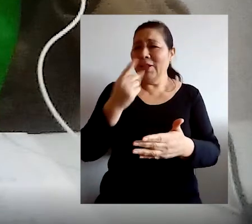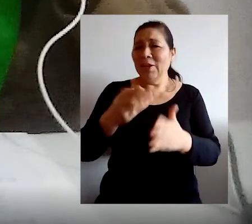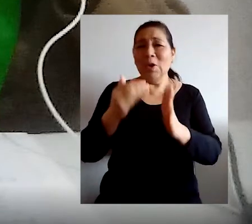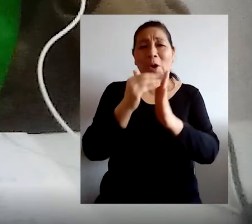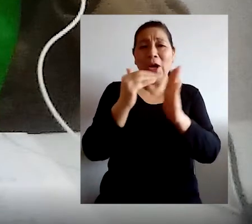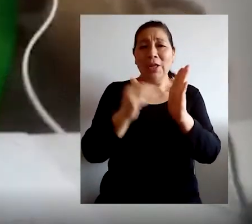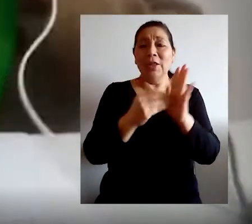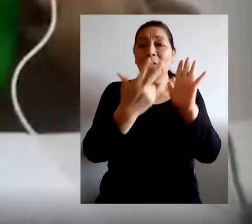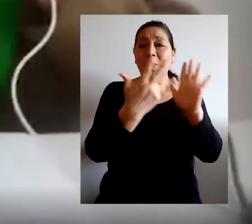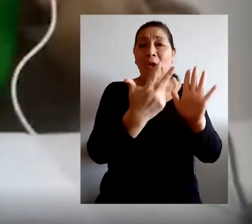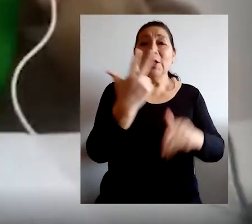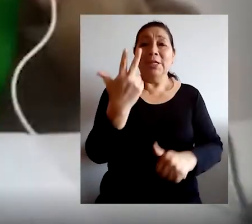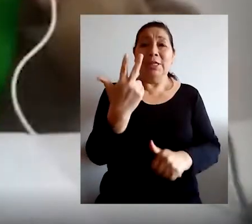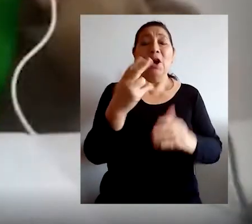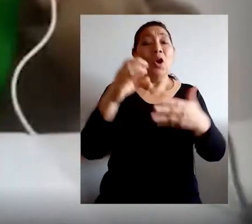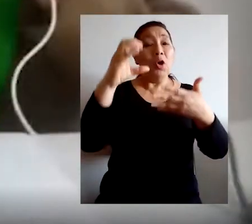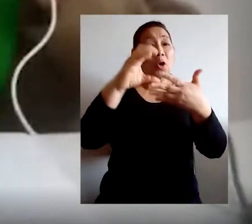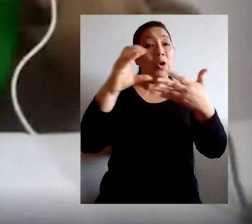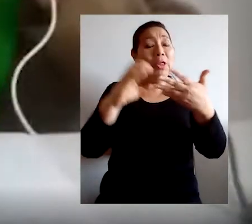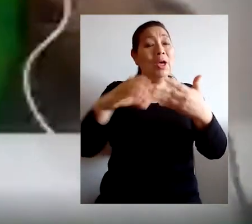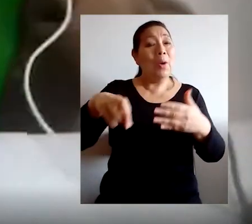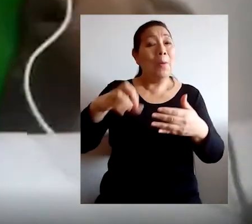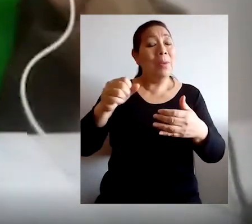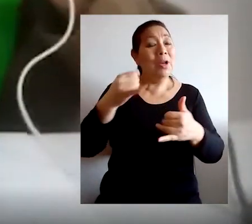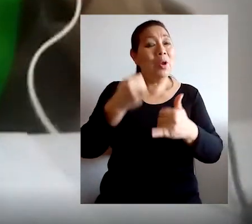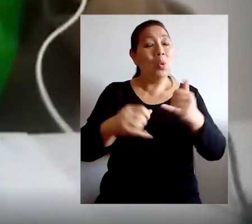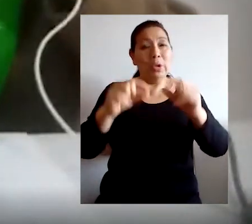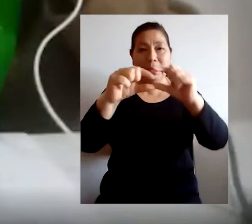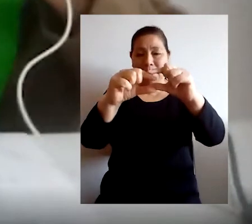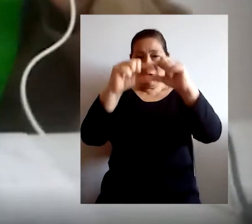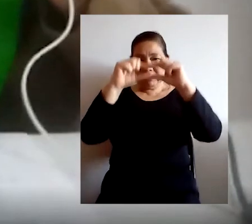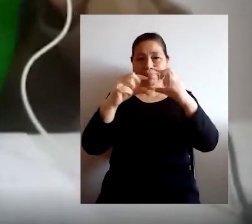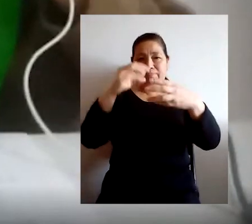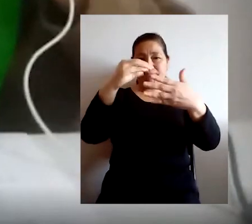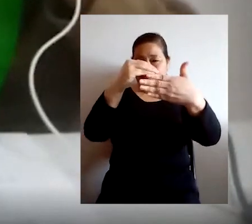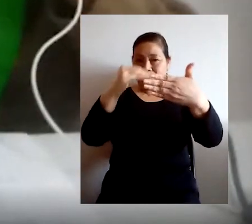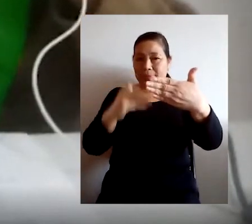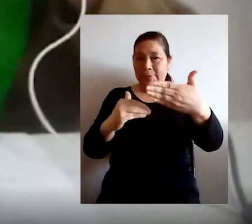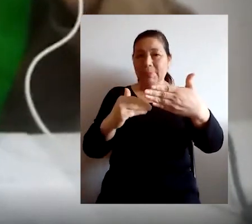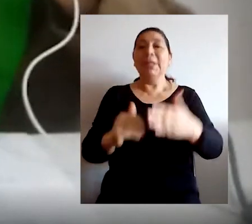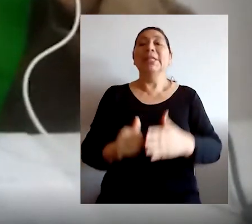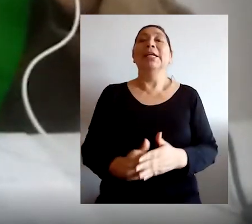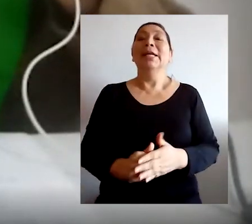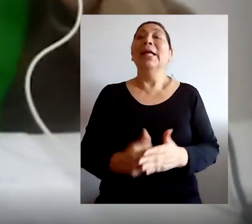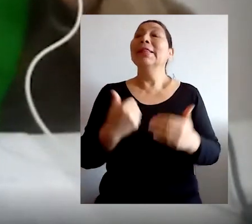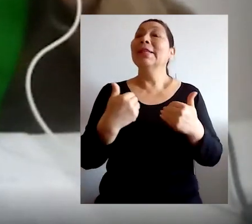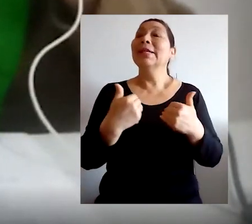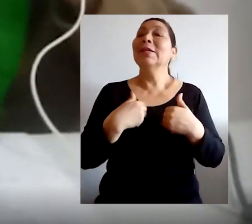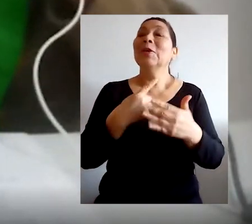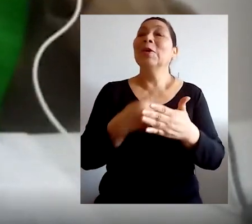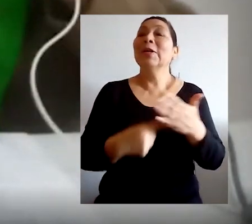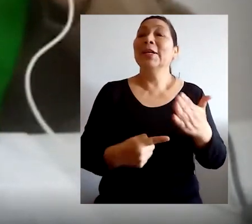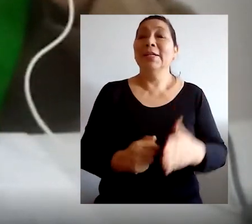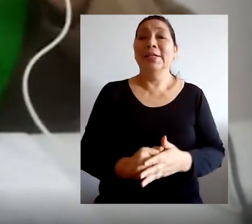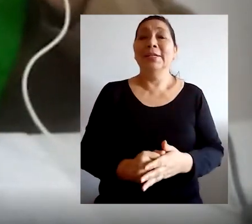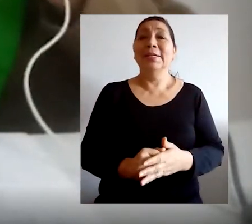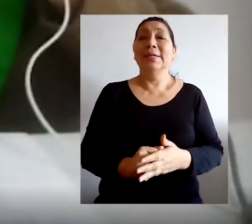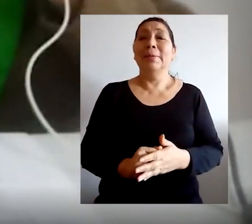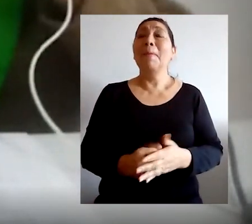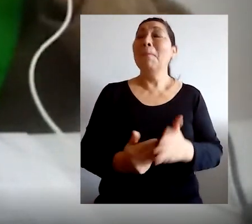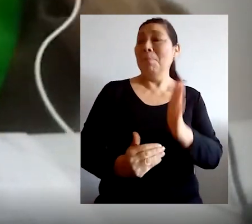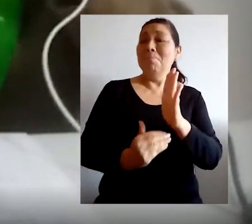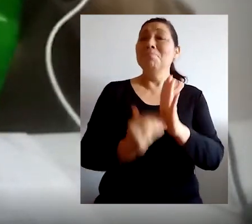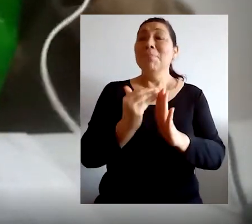del artículo 83 del Código Penal en el último párrafo. Este delito, señores magistrados, teniendo en cuenta que la